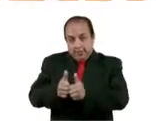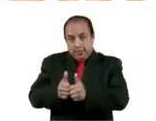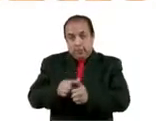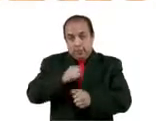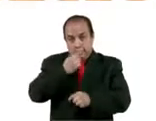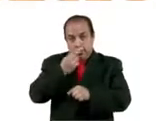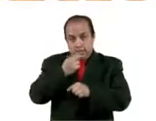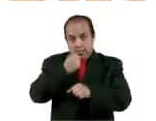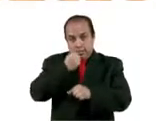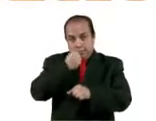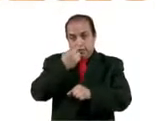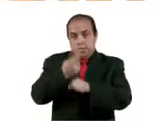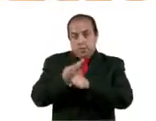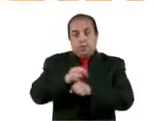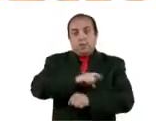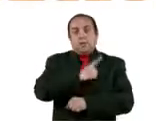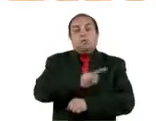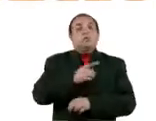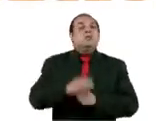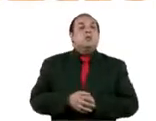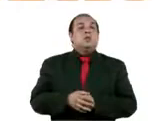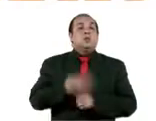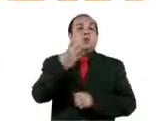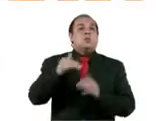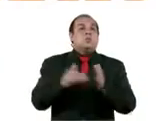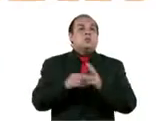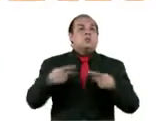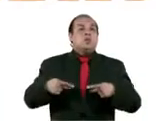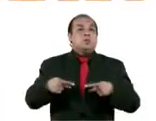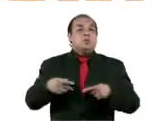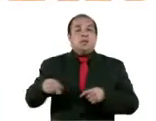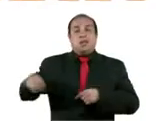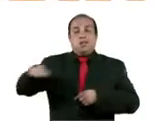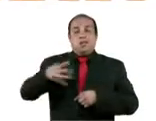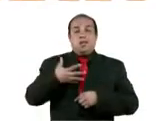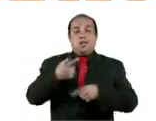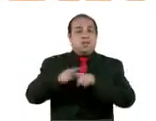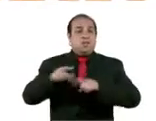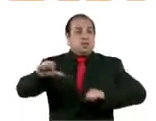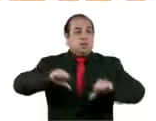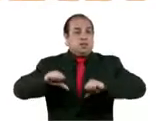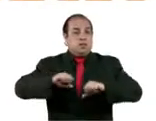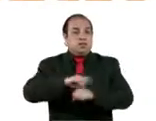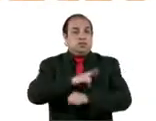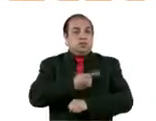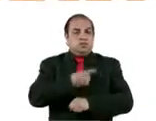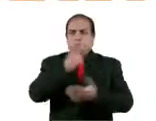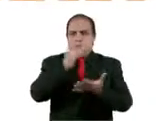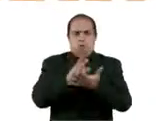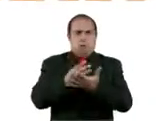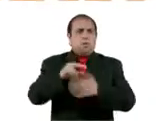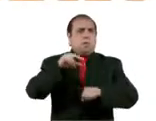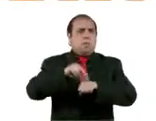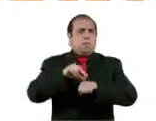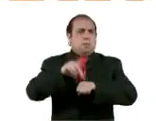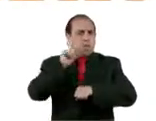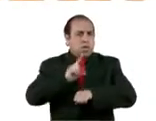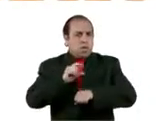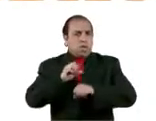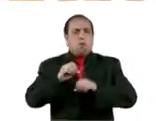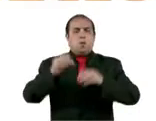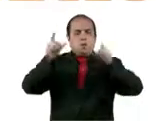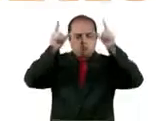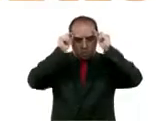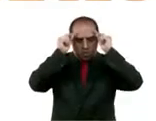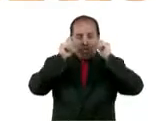más de 4,000 personas que tienen distintas actividades en salud, no solo médicas, enfermeras, sino también de